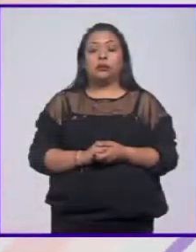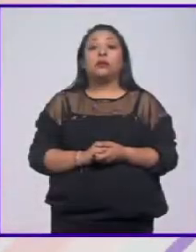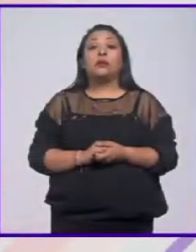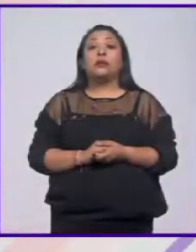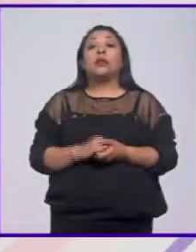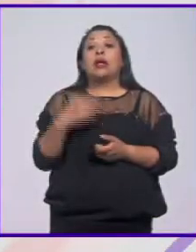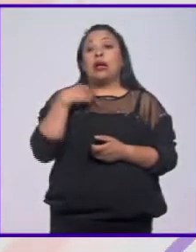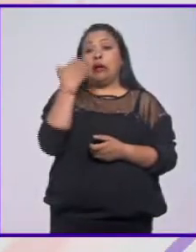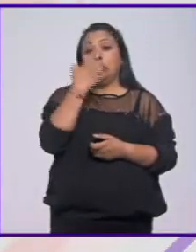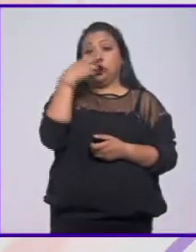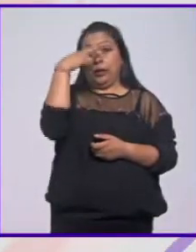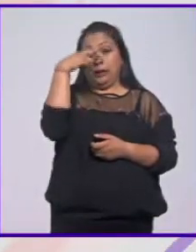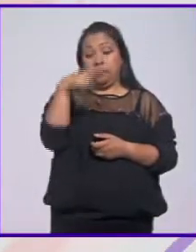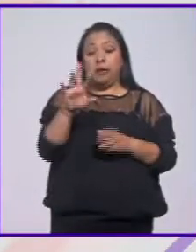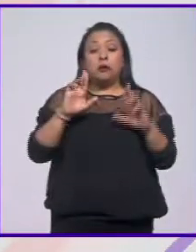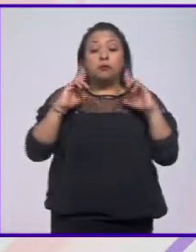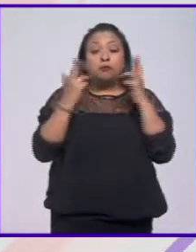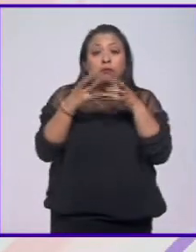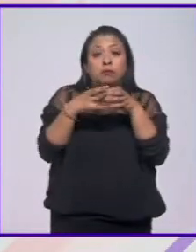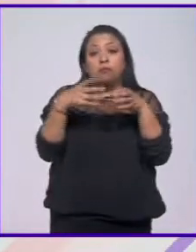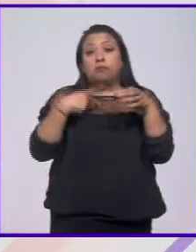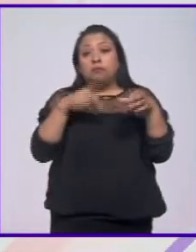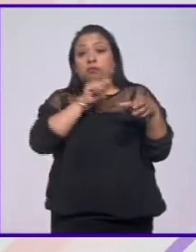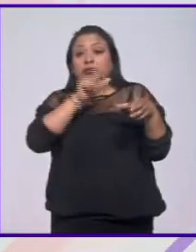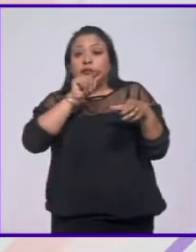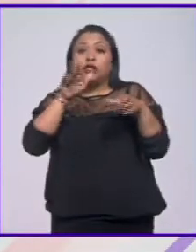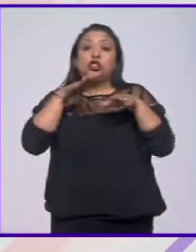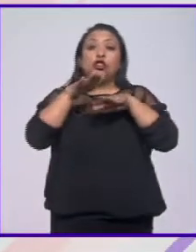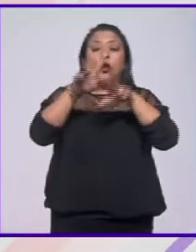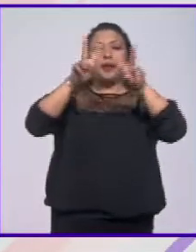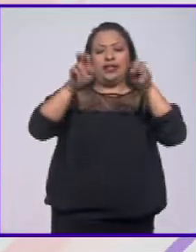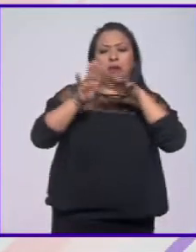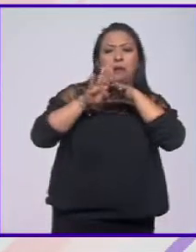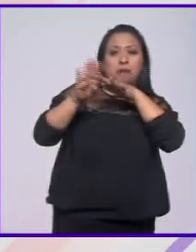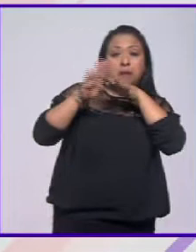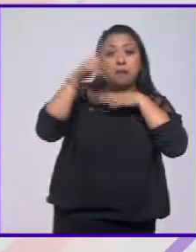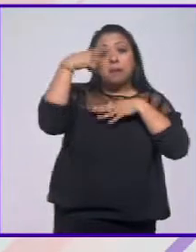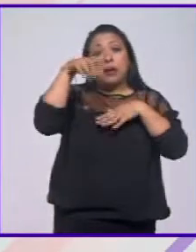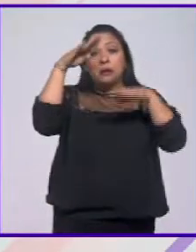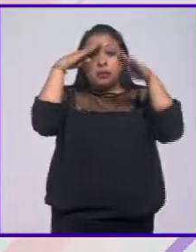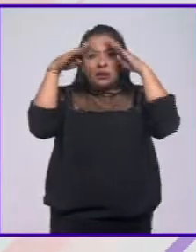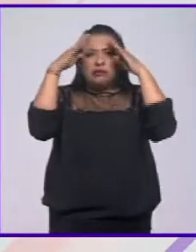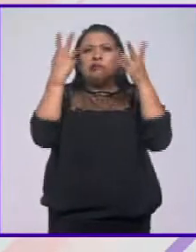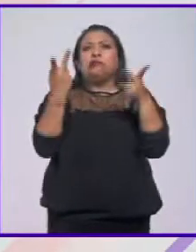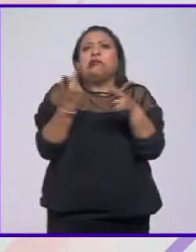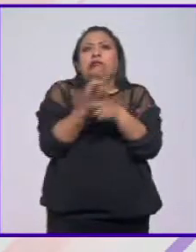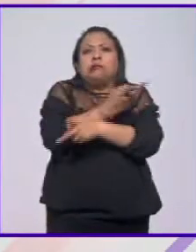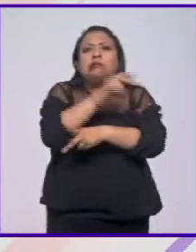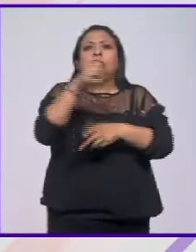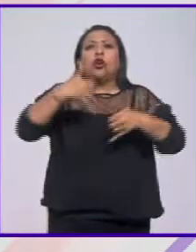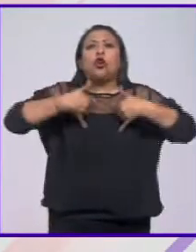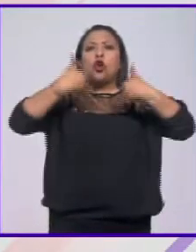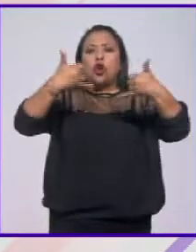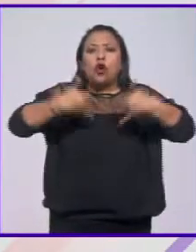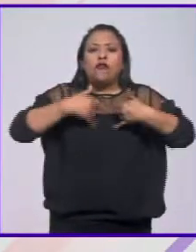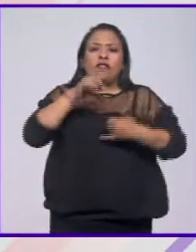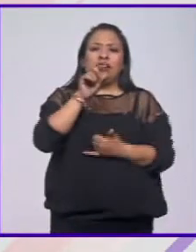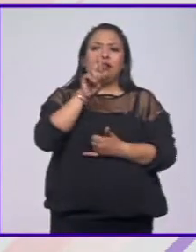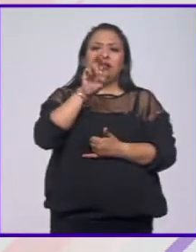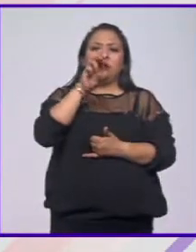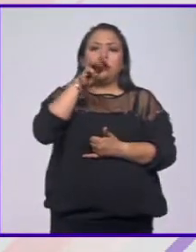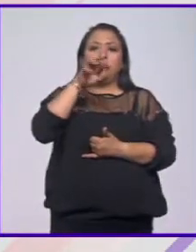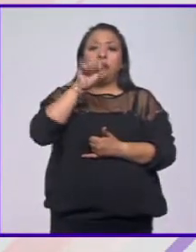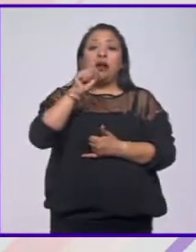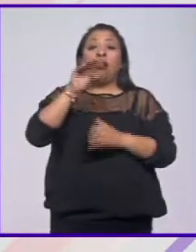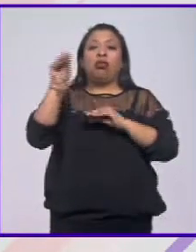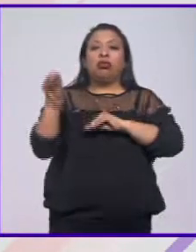En el Colegio de México se han reunido especialistas en temas migratorios para reflexionar sobre la situación de los jóvenes dreamers deportados